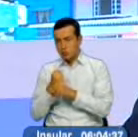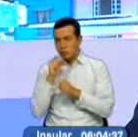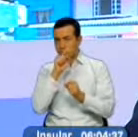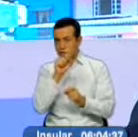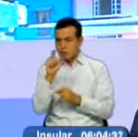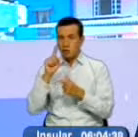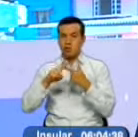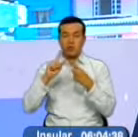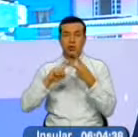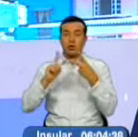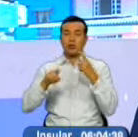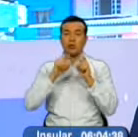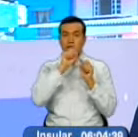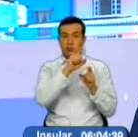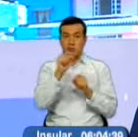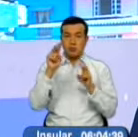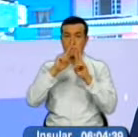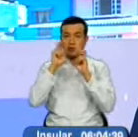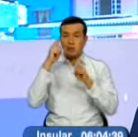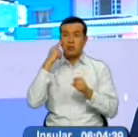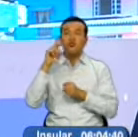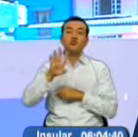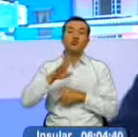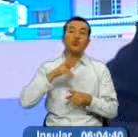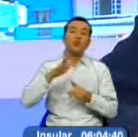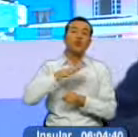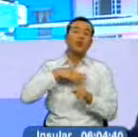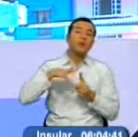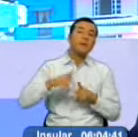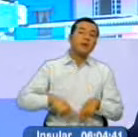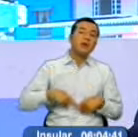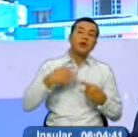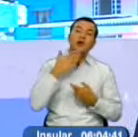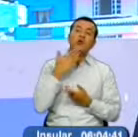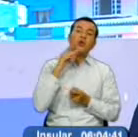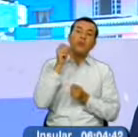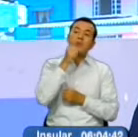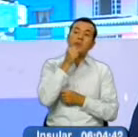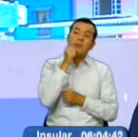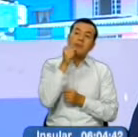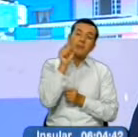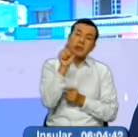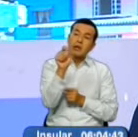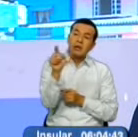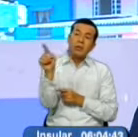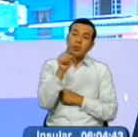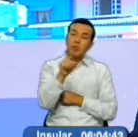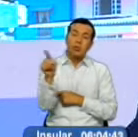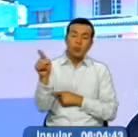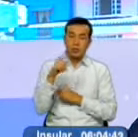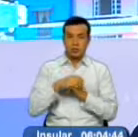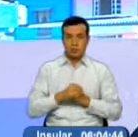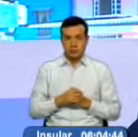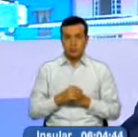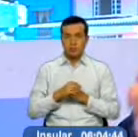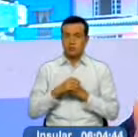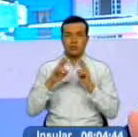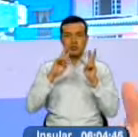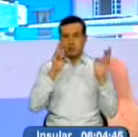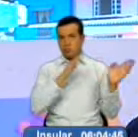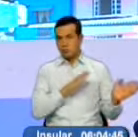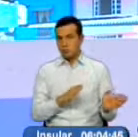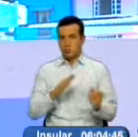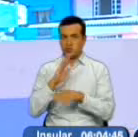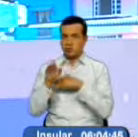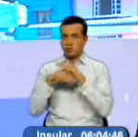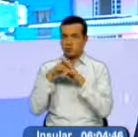mucho más potente que es la encuesta de condiciones de vida y más estructuralmente a través de los temas censales. Solamente en todas las formas de medición